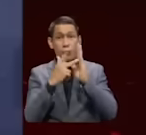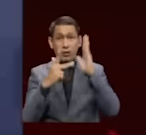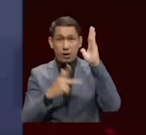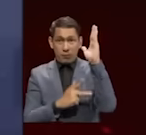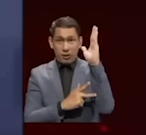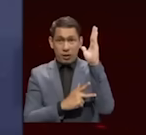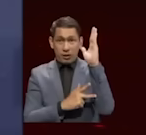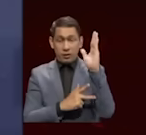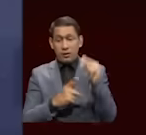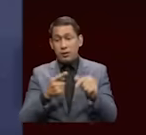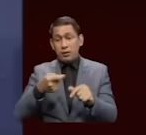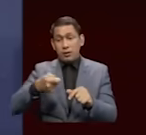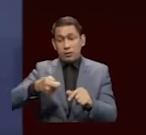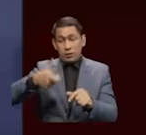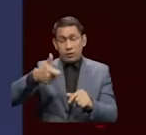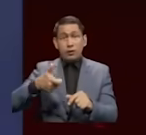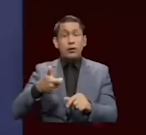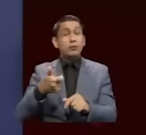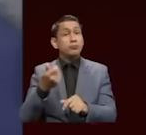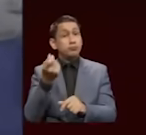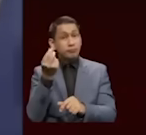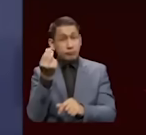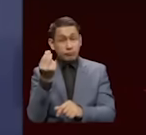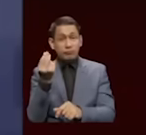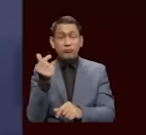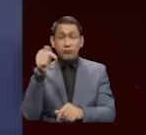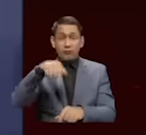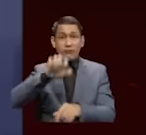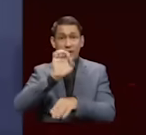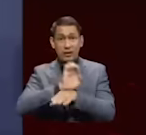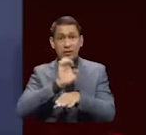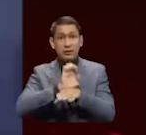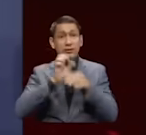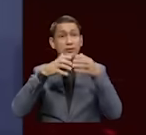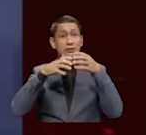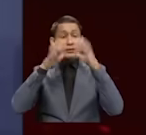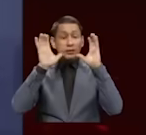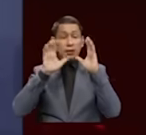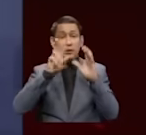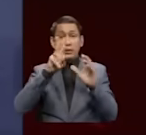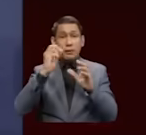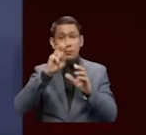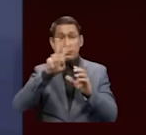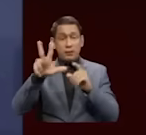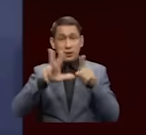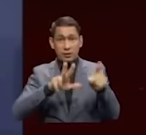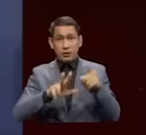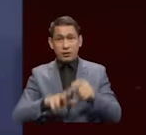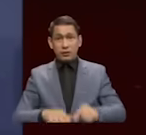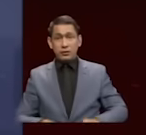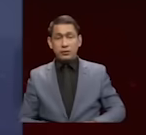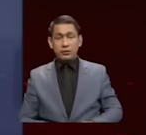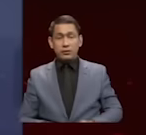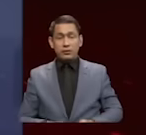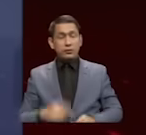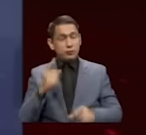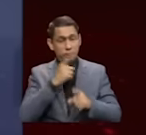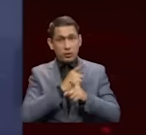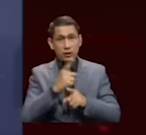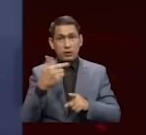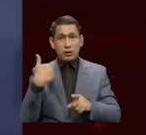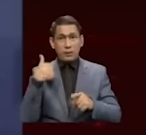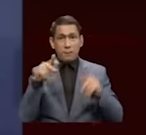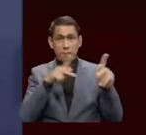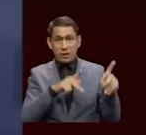moneda fraccionaria nacional, hizo su lanzamiento en diciembre del 2023. Y tenemos planificado